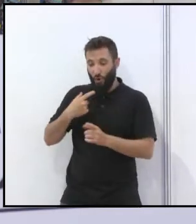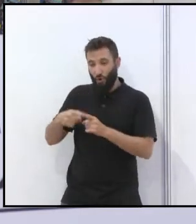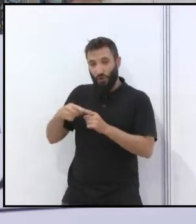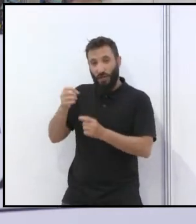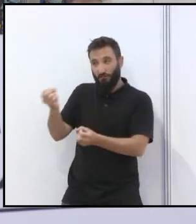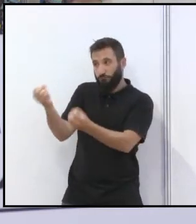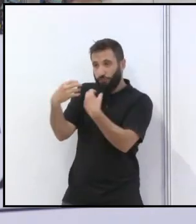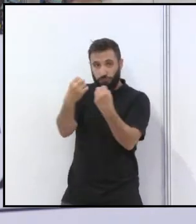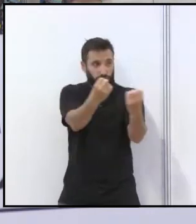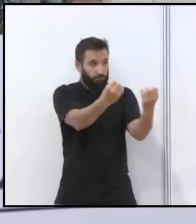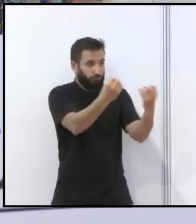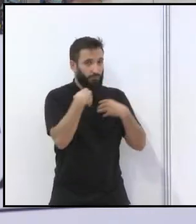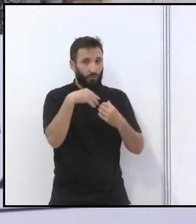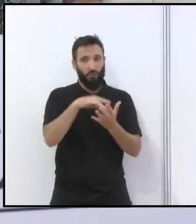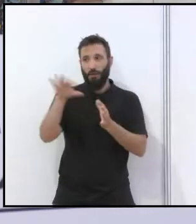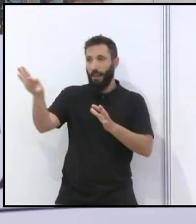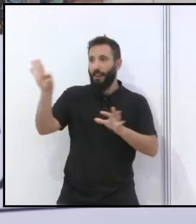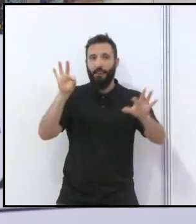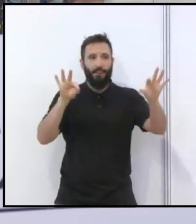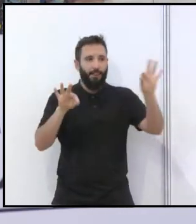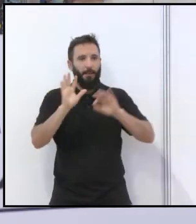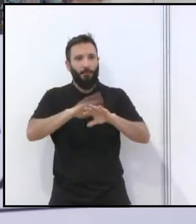habéis dicho. Sí. Bueno,